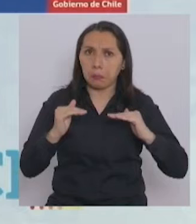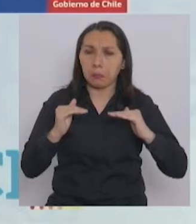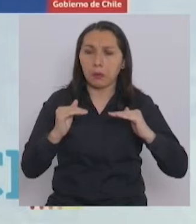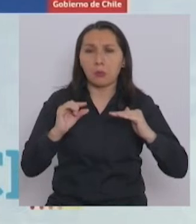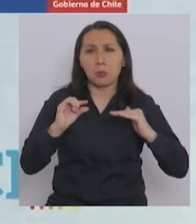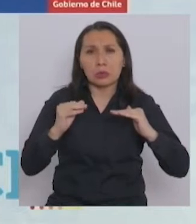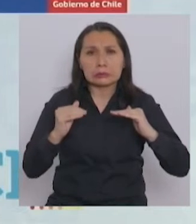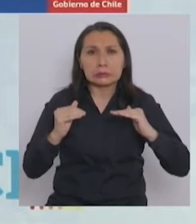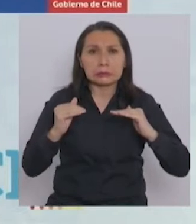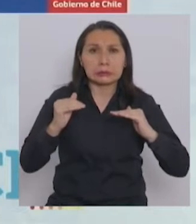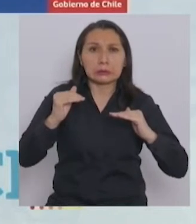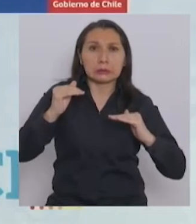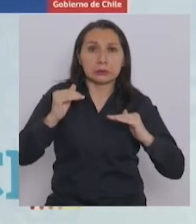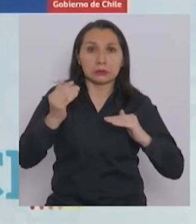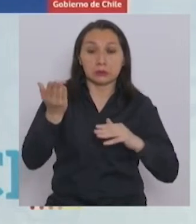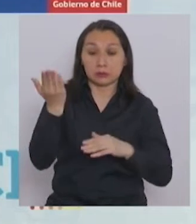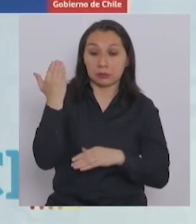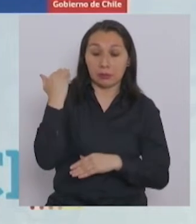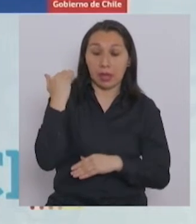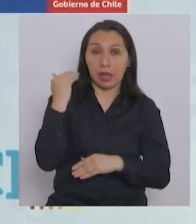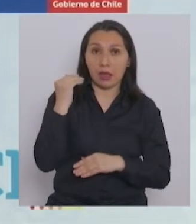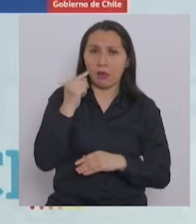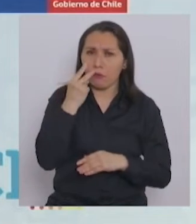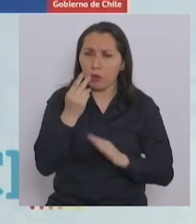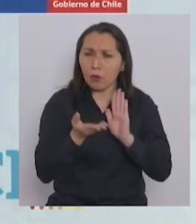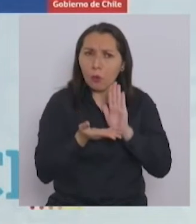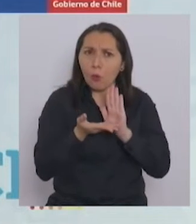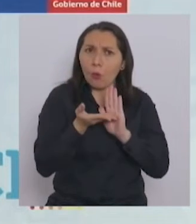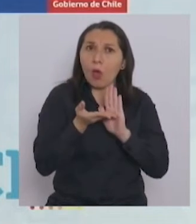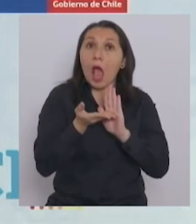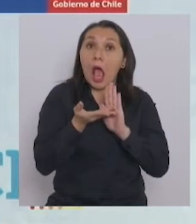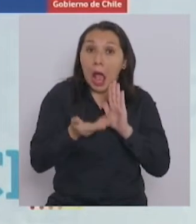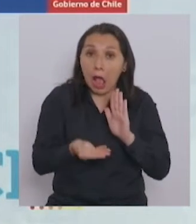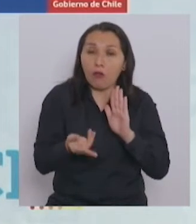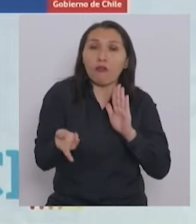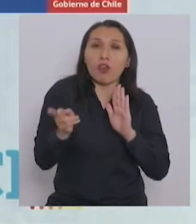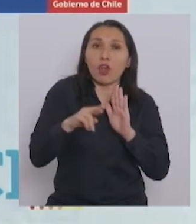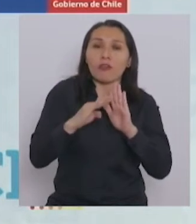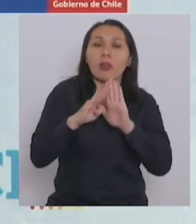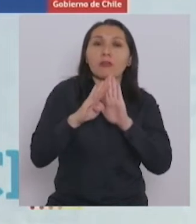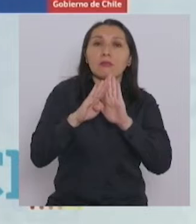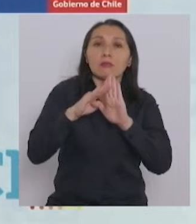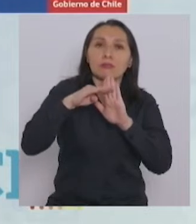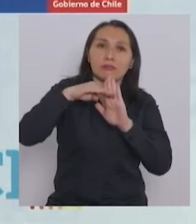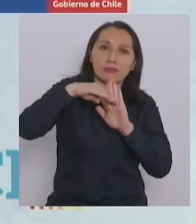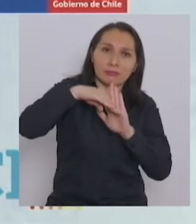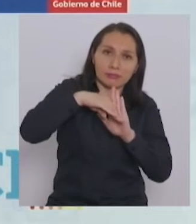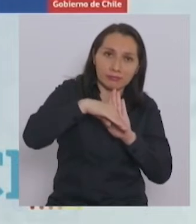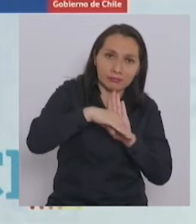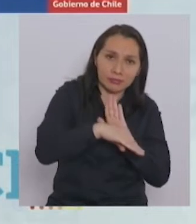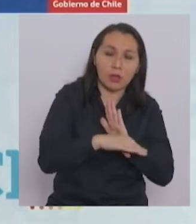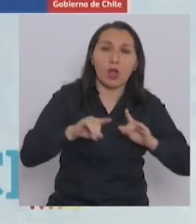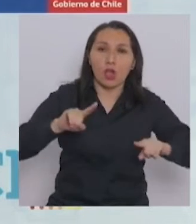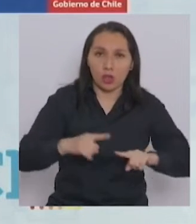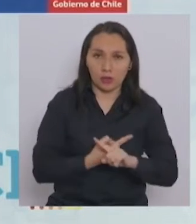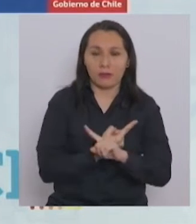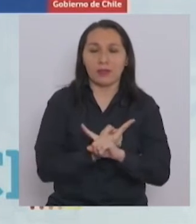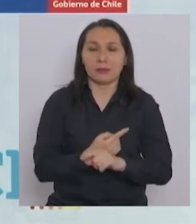un leve aumento de casos la semana anterior, ahora han retomado esa tendencia al descenso de